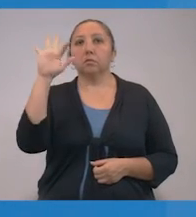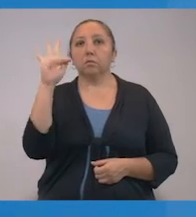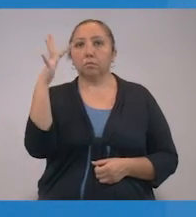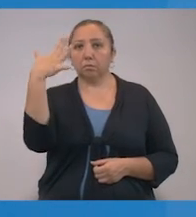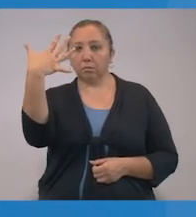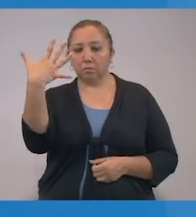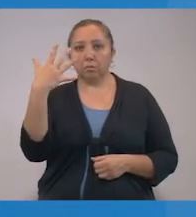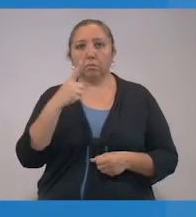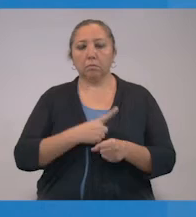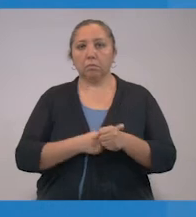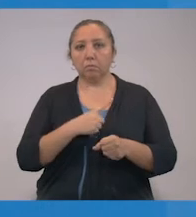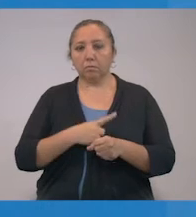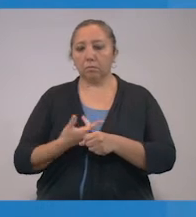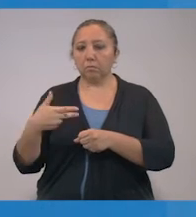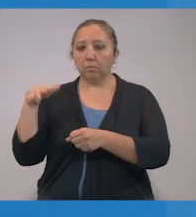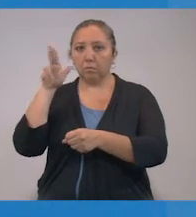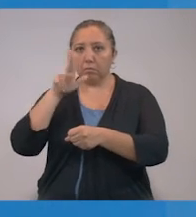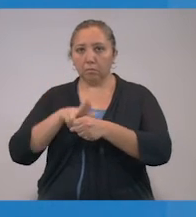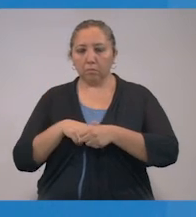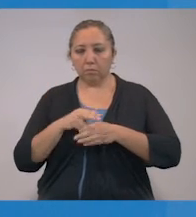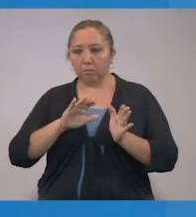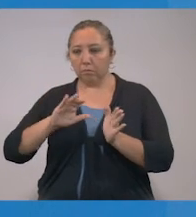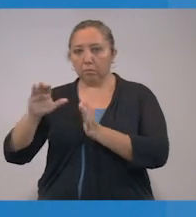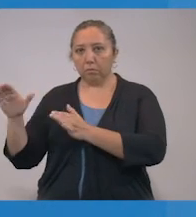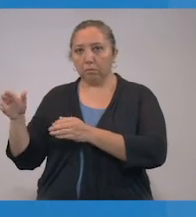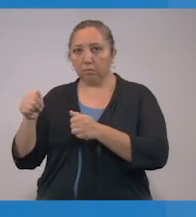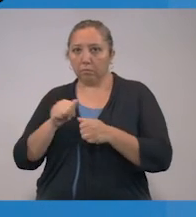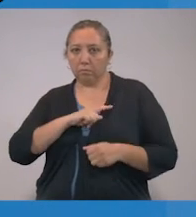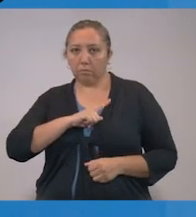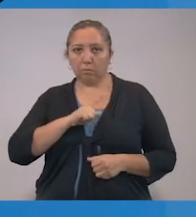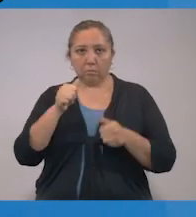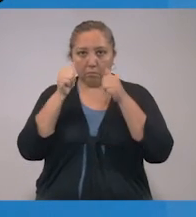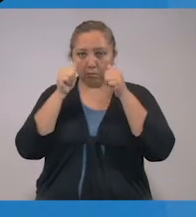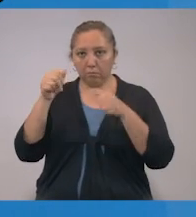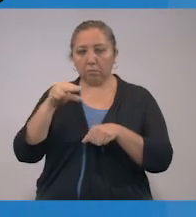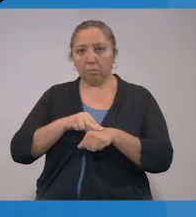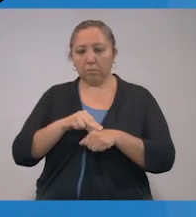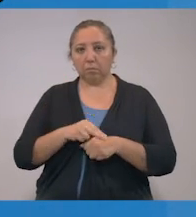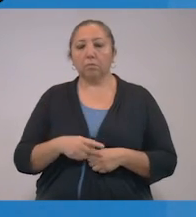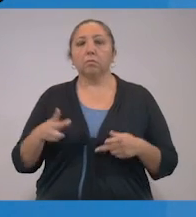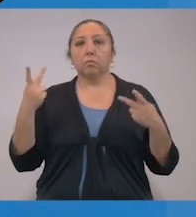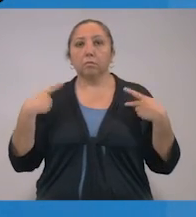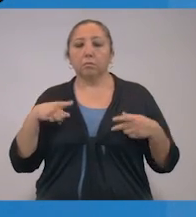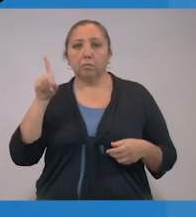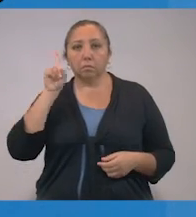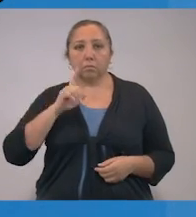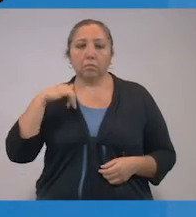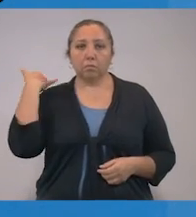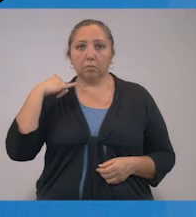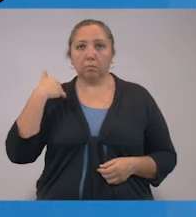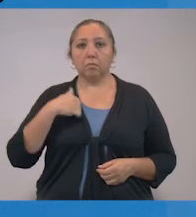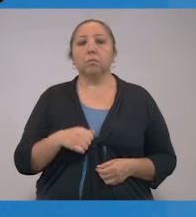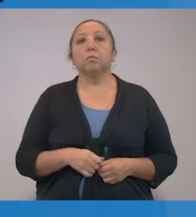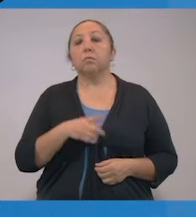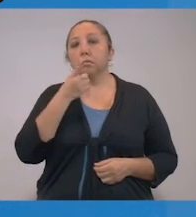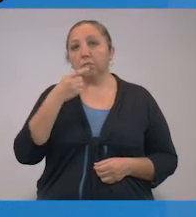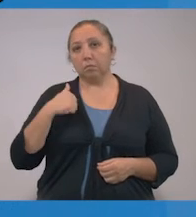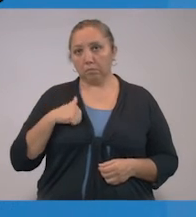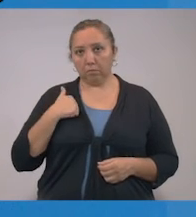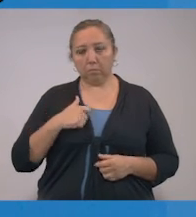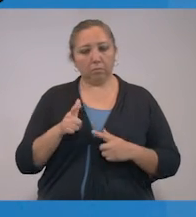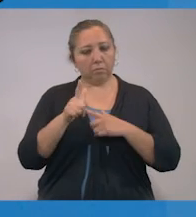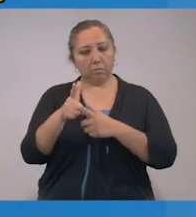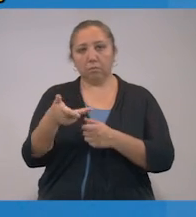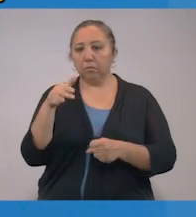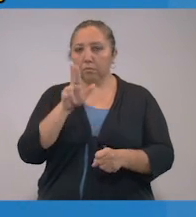de los casos confirmados están hospitalizados y en aislamiento total. La paciente yucateca contagiada y diagnosticada en Canadá continúa